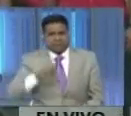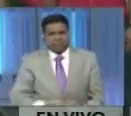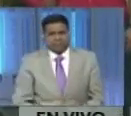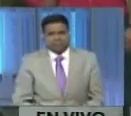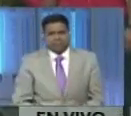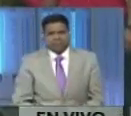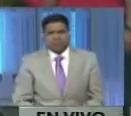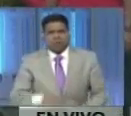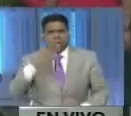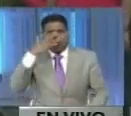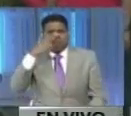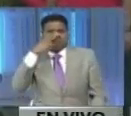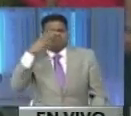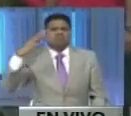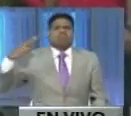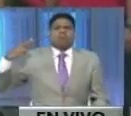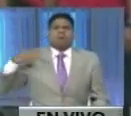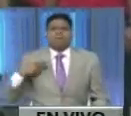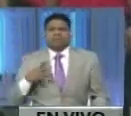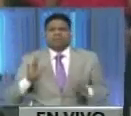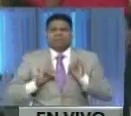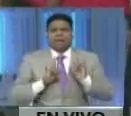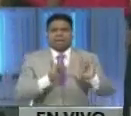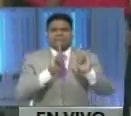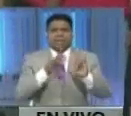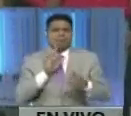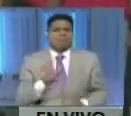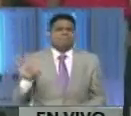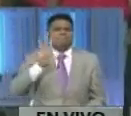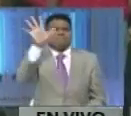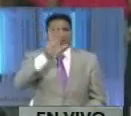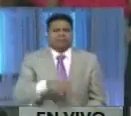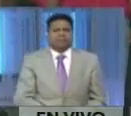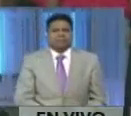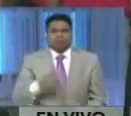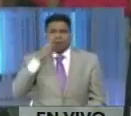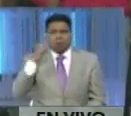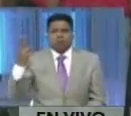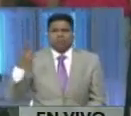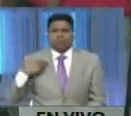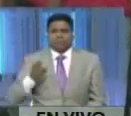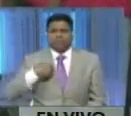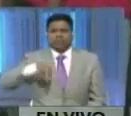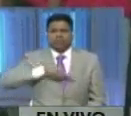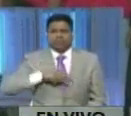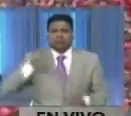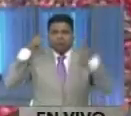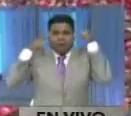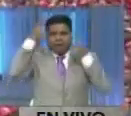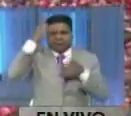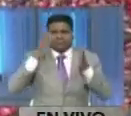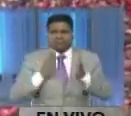Orgullosamente amamos a nuestra patria. Orgullosamente somos chavistas.